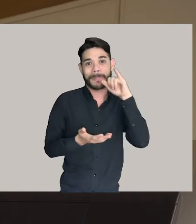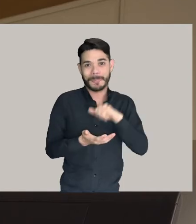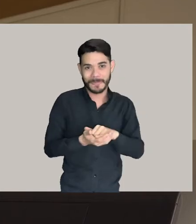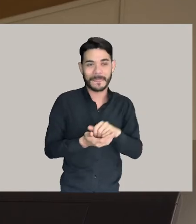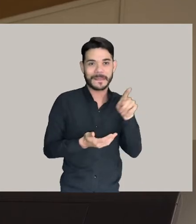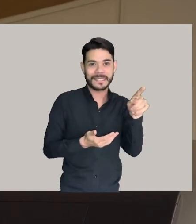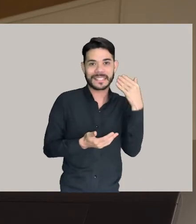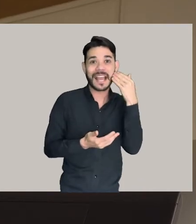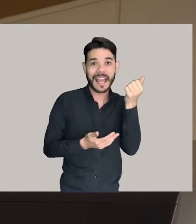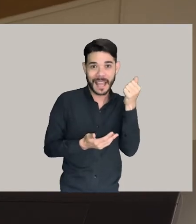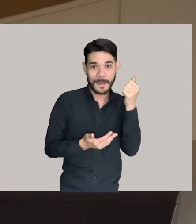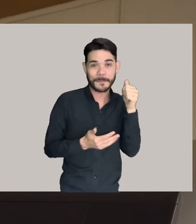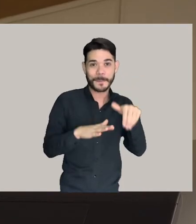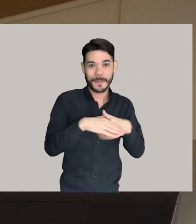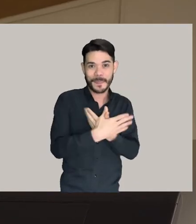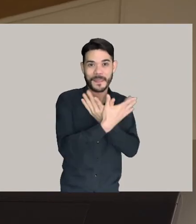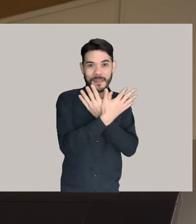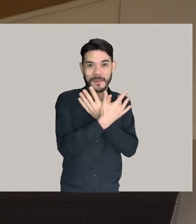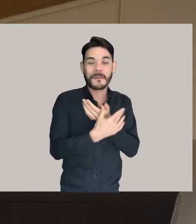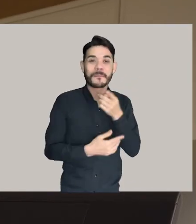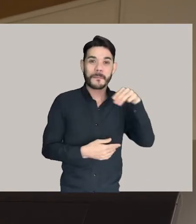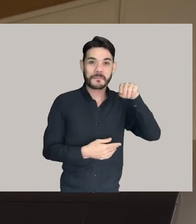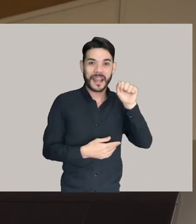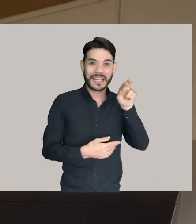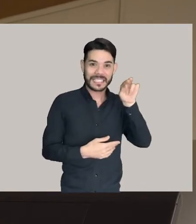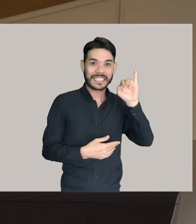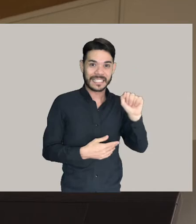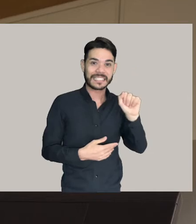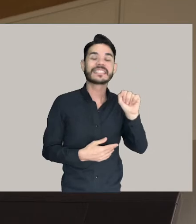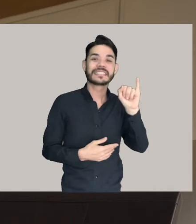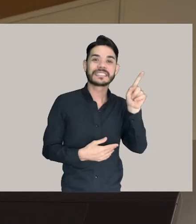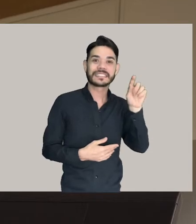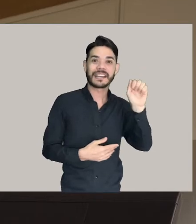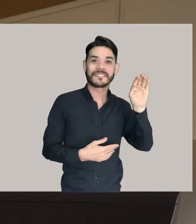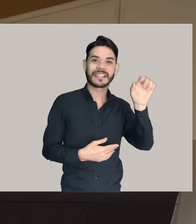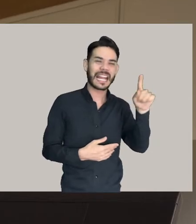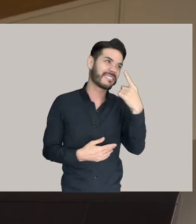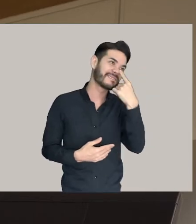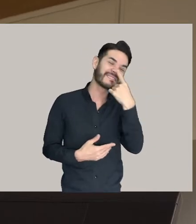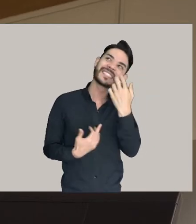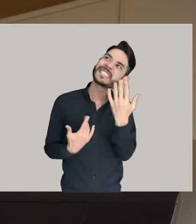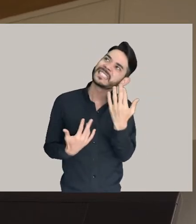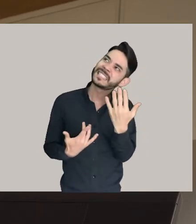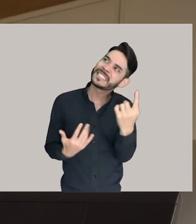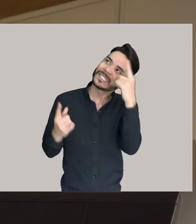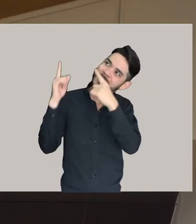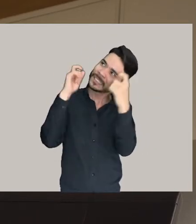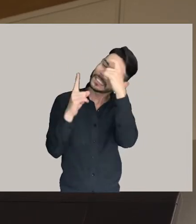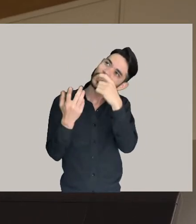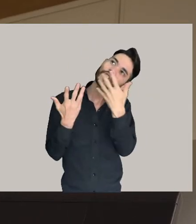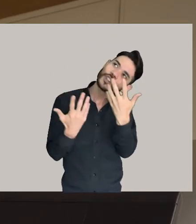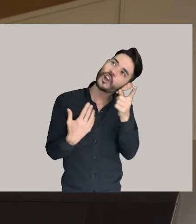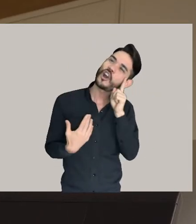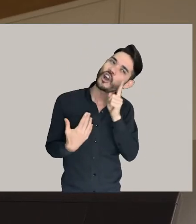lo que a María Isabel le causó más curiosidad. Es decir, era cómo las